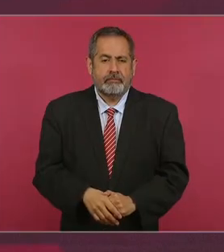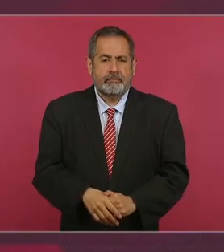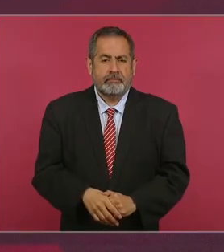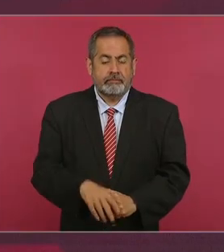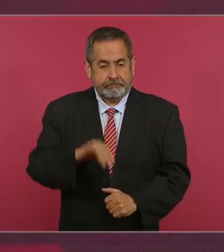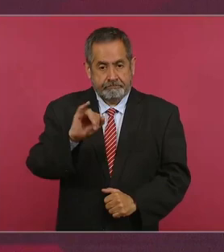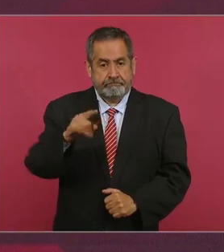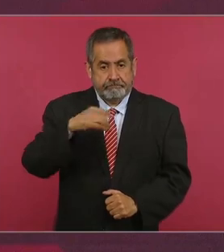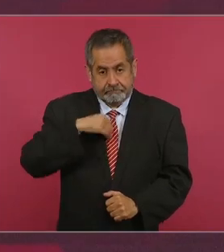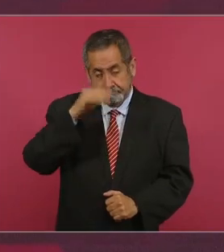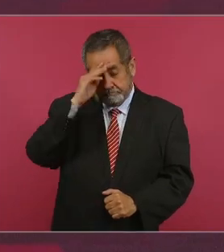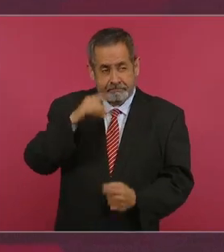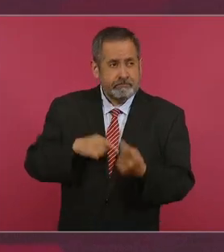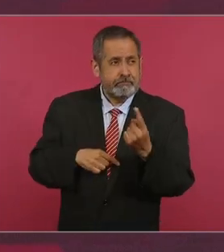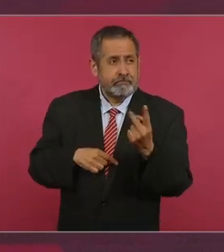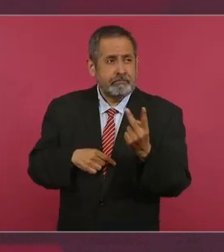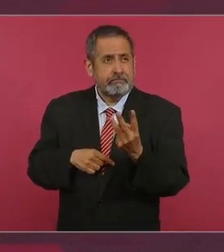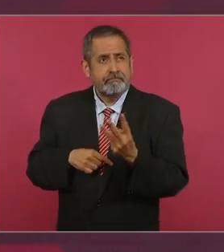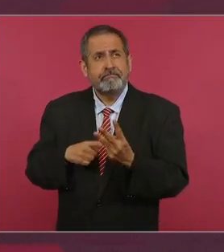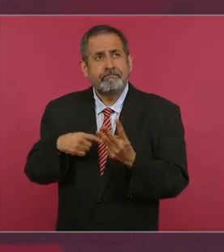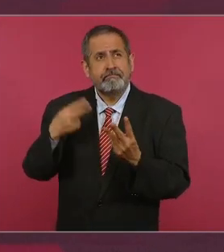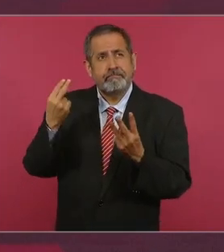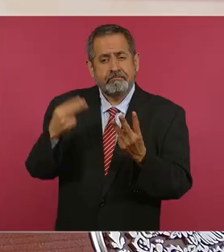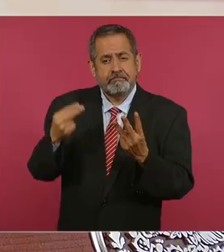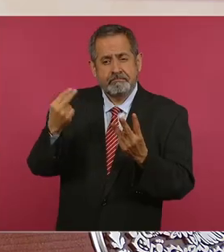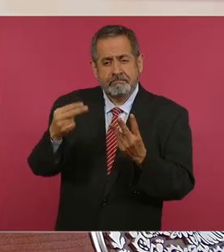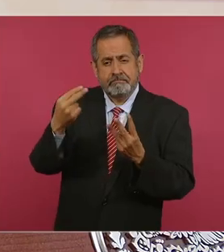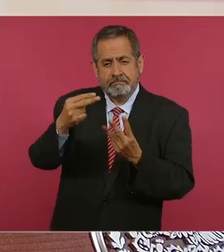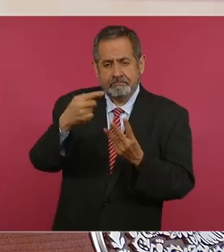Sí, estoy pensando en la terna. Y fíjense que